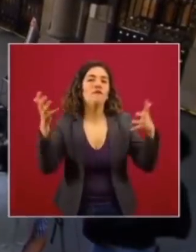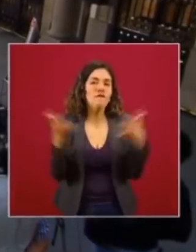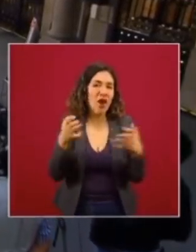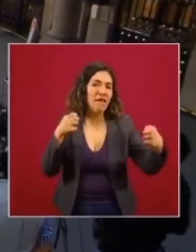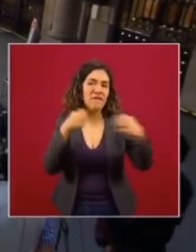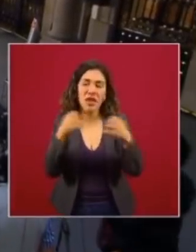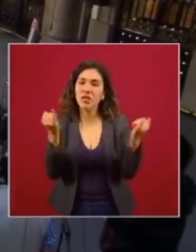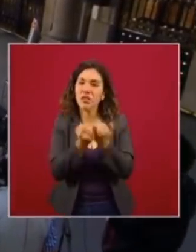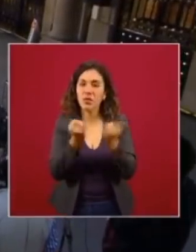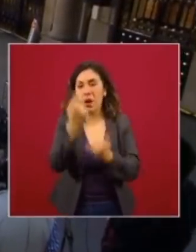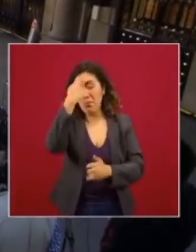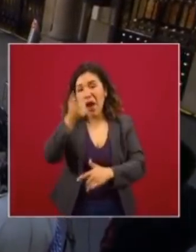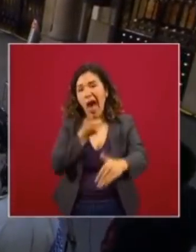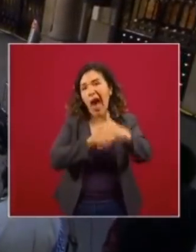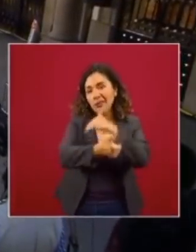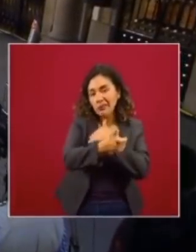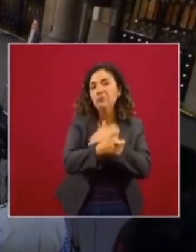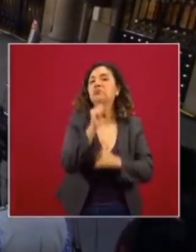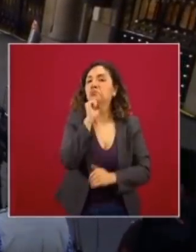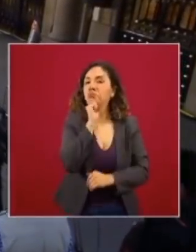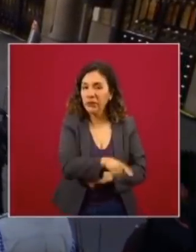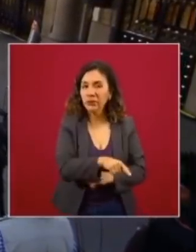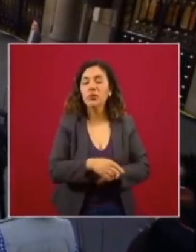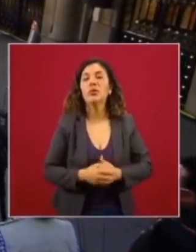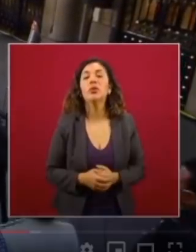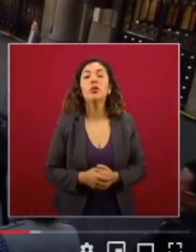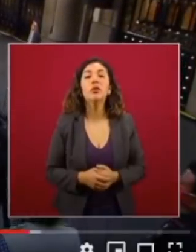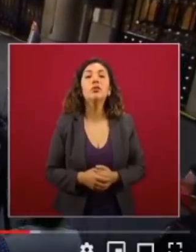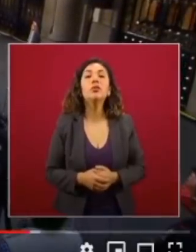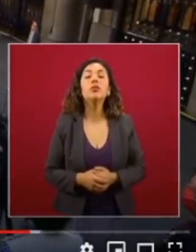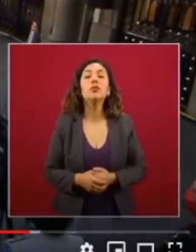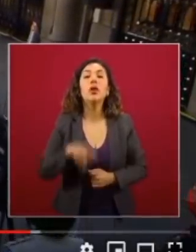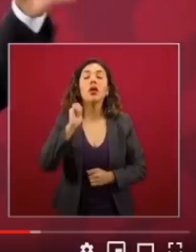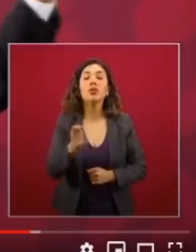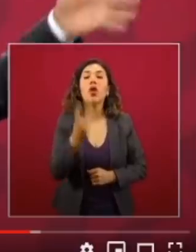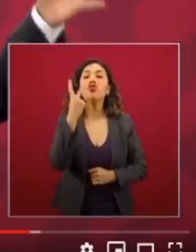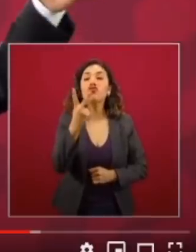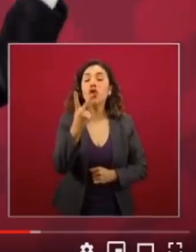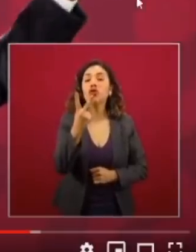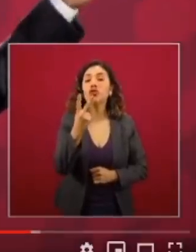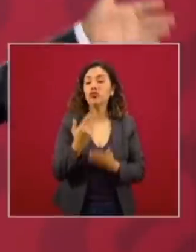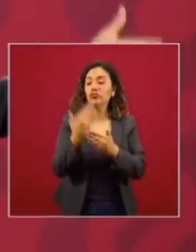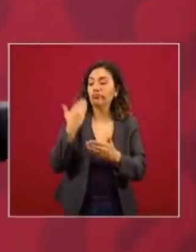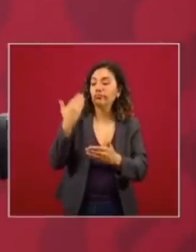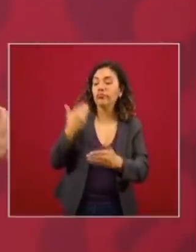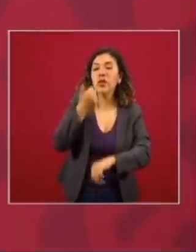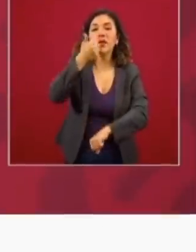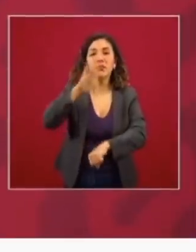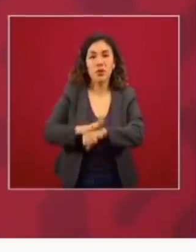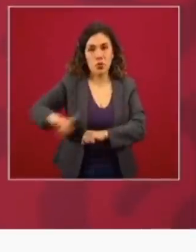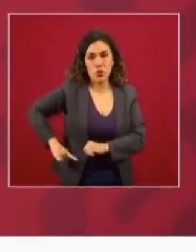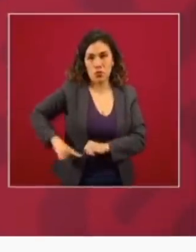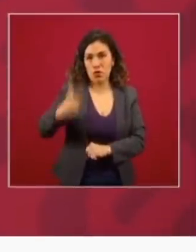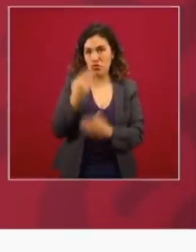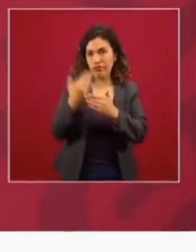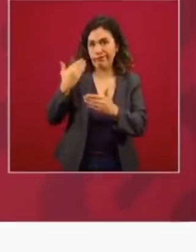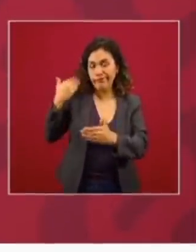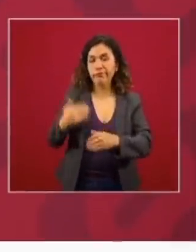fraude, de sobornos también, de las dos administraciones pasadas,